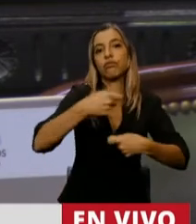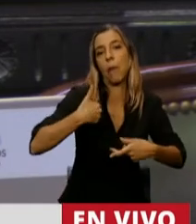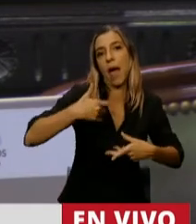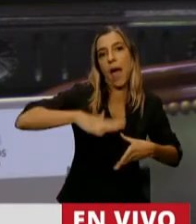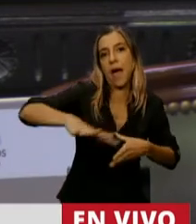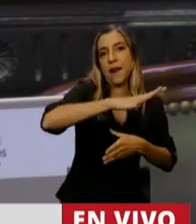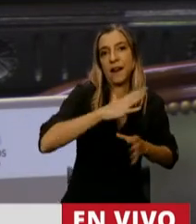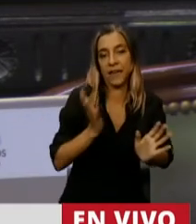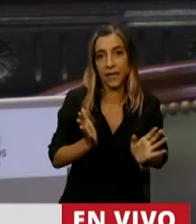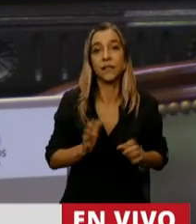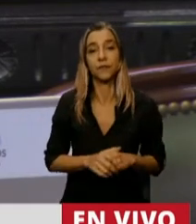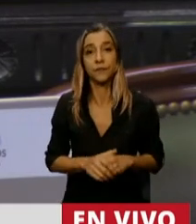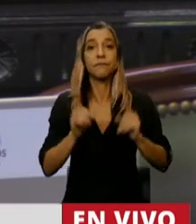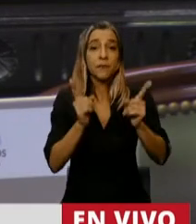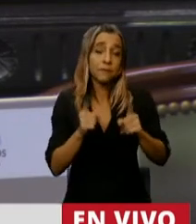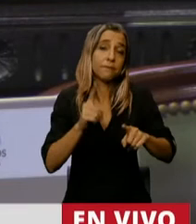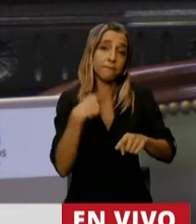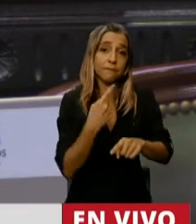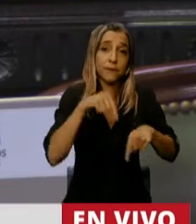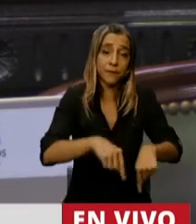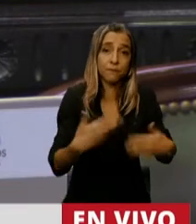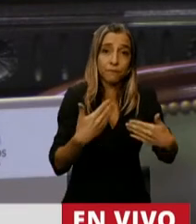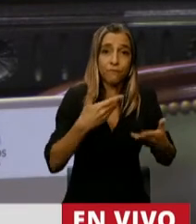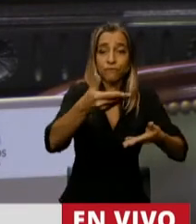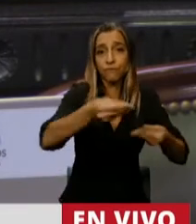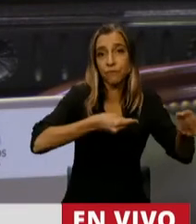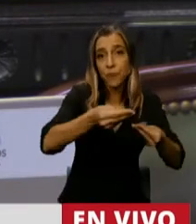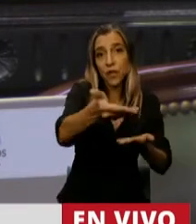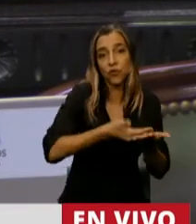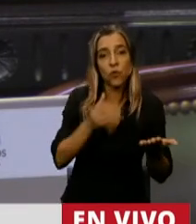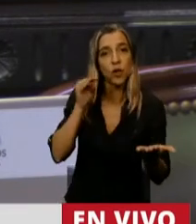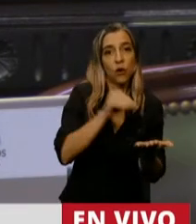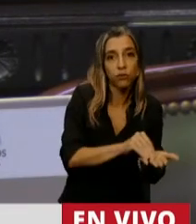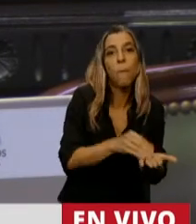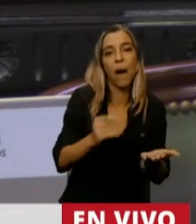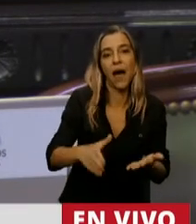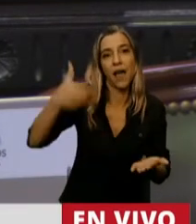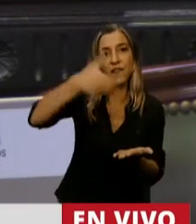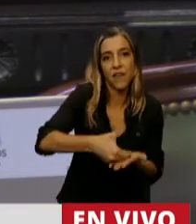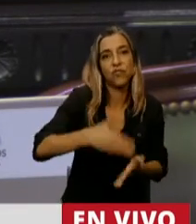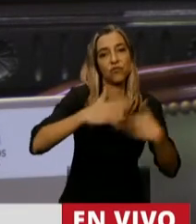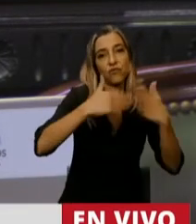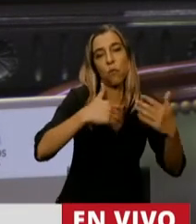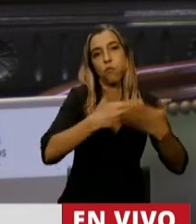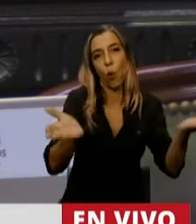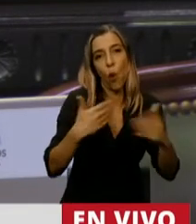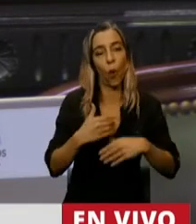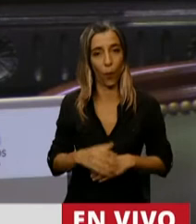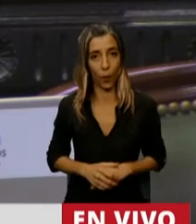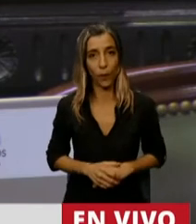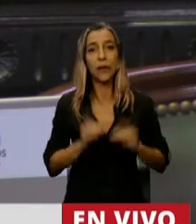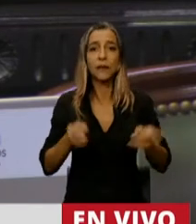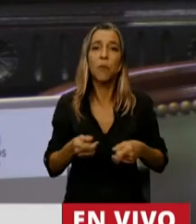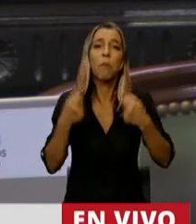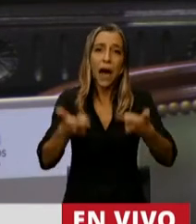este presupuesto los recursos necesarios para aumentar la inversión en obra pública e infraestructura, para poder destinar mayor cantidad de